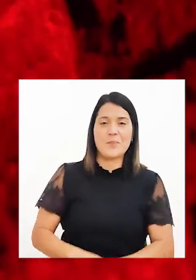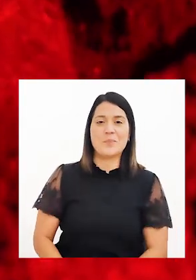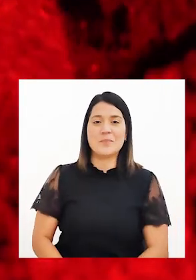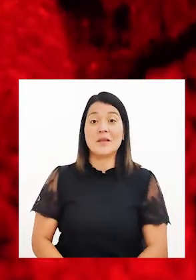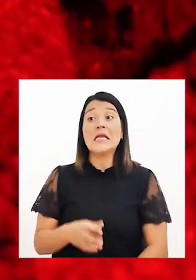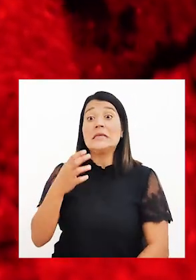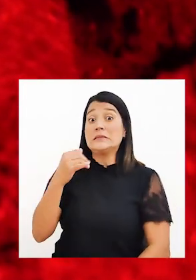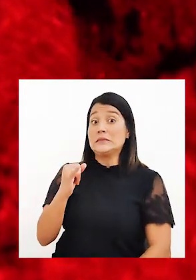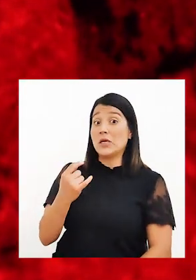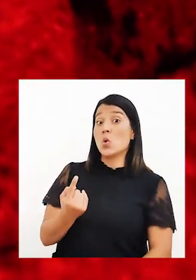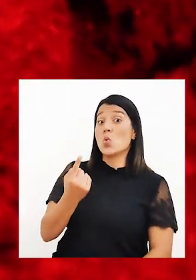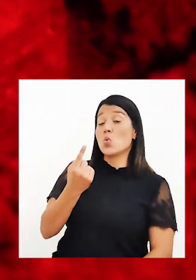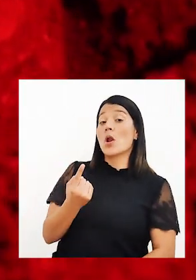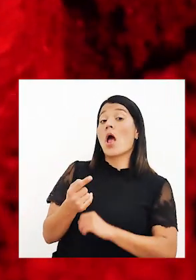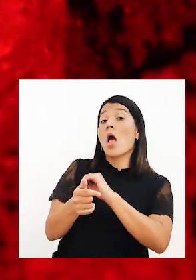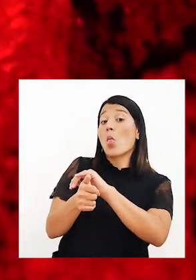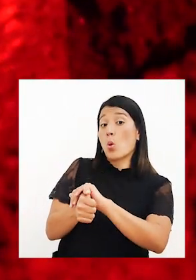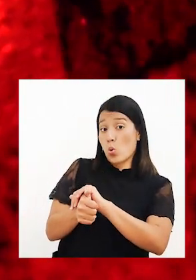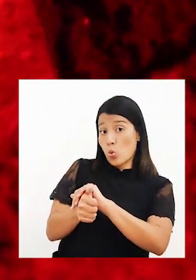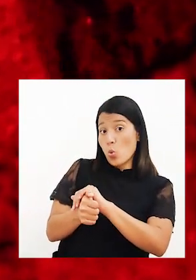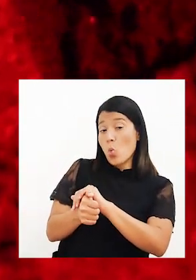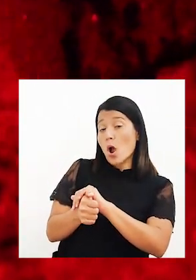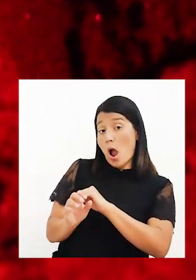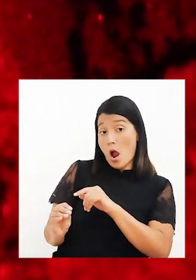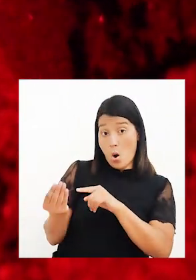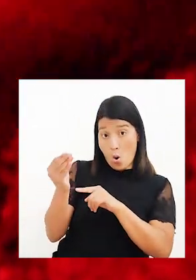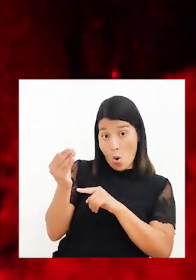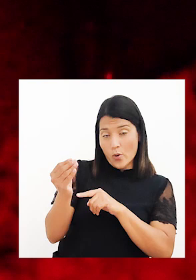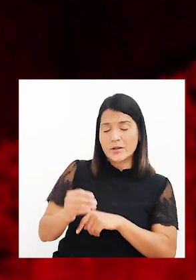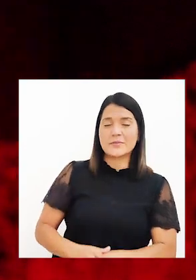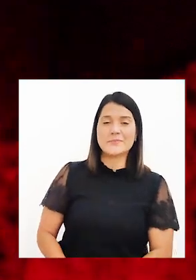Cuando se trata de una tortuga en edad joven,